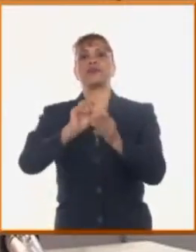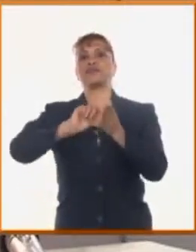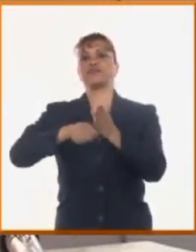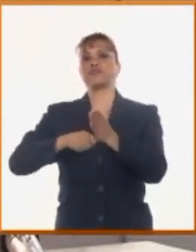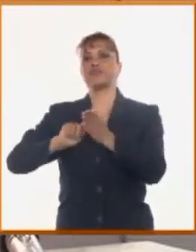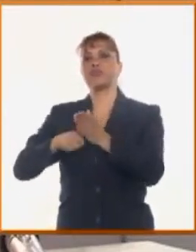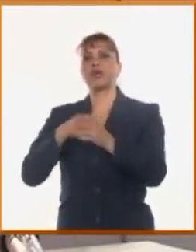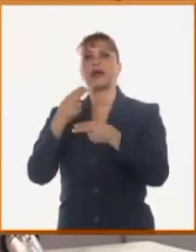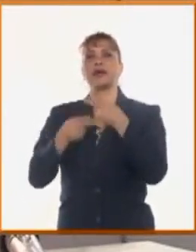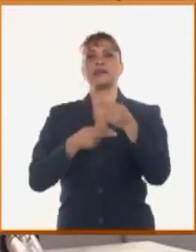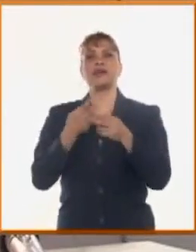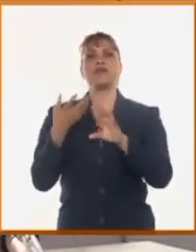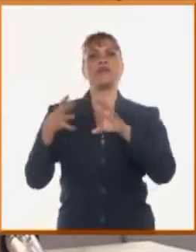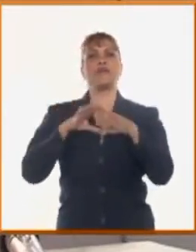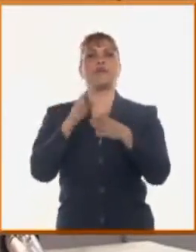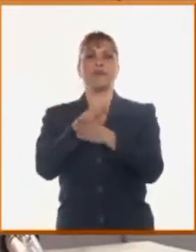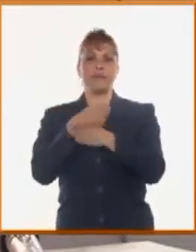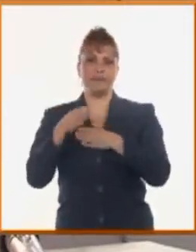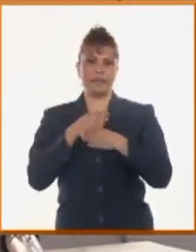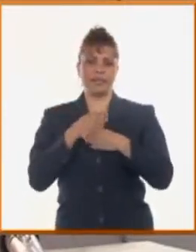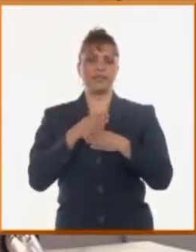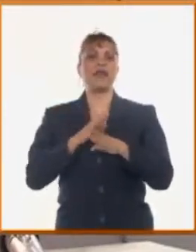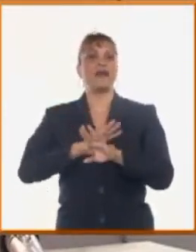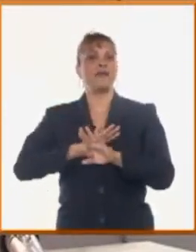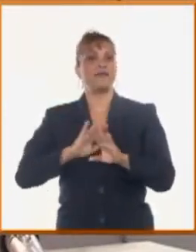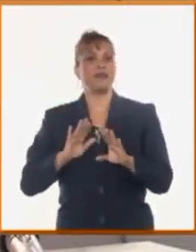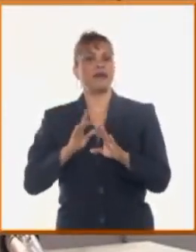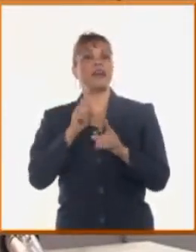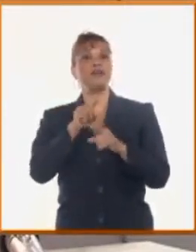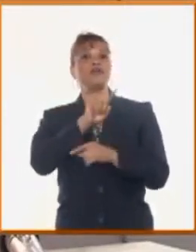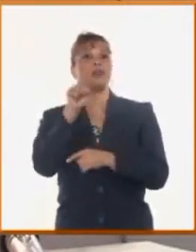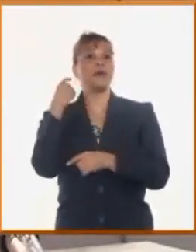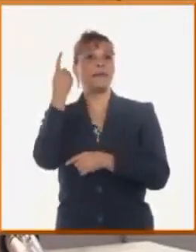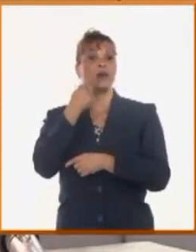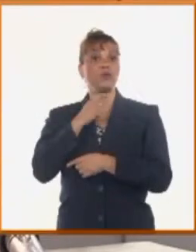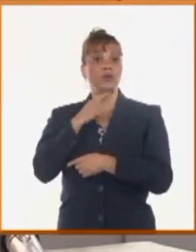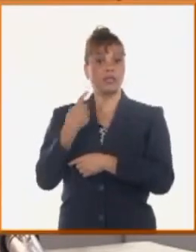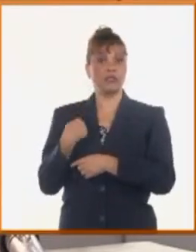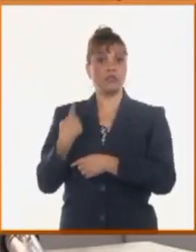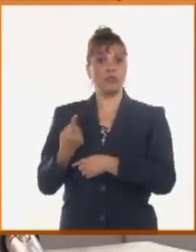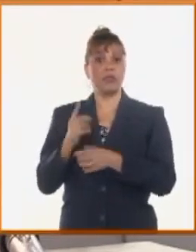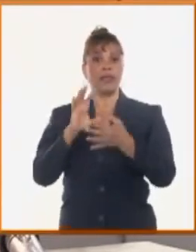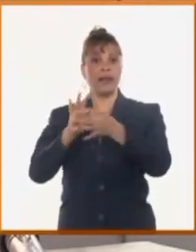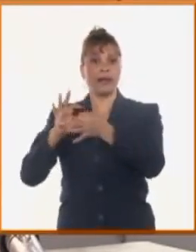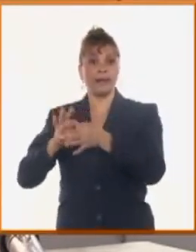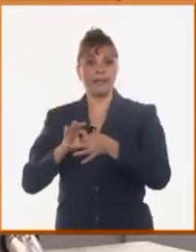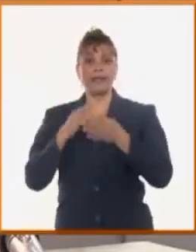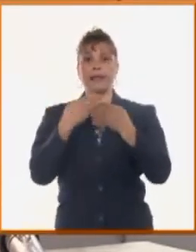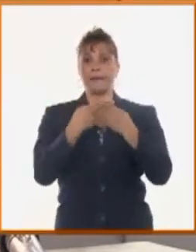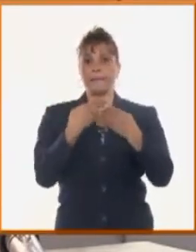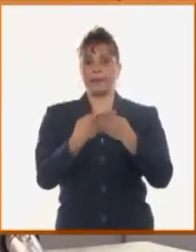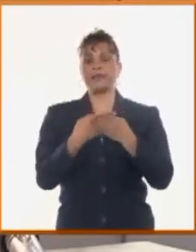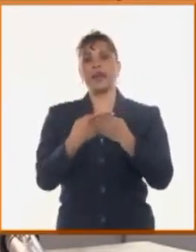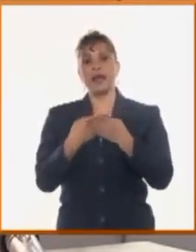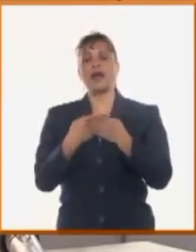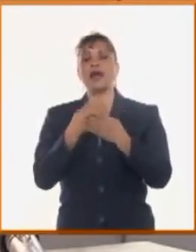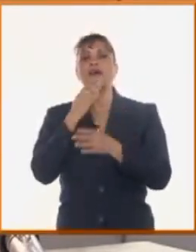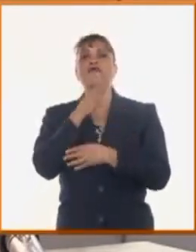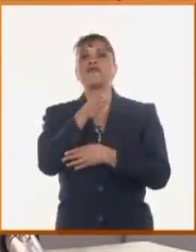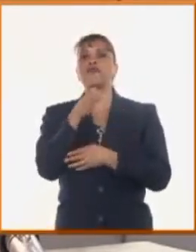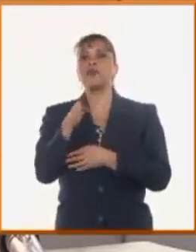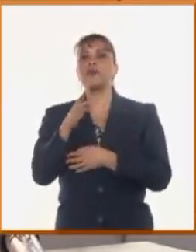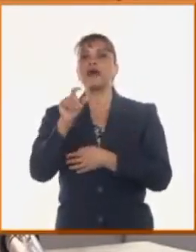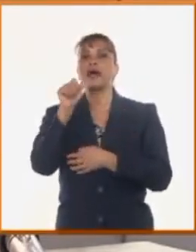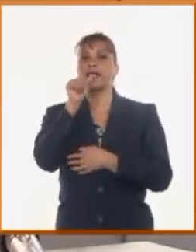de una forma distinta? Aquí está una de las preguntas que usted hacía relacionada al encadenamiento del sistema empresarial. Bueno, acudimos a la empresa de SOF